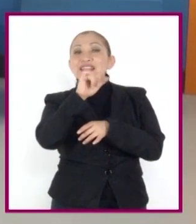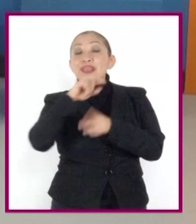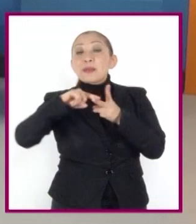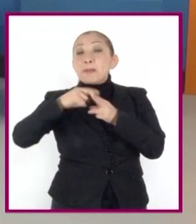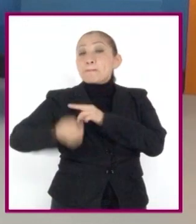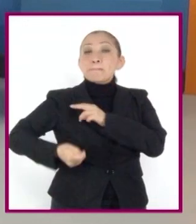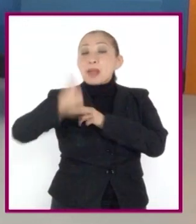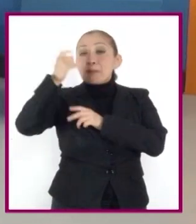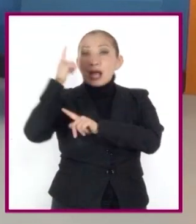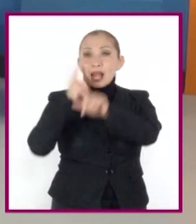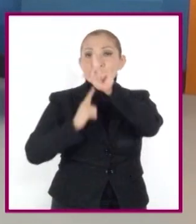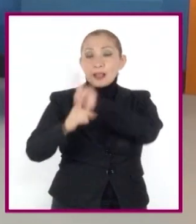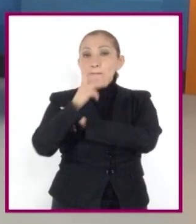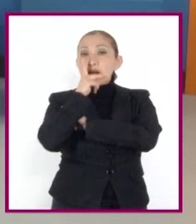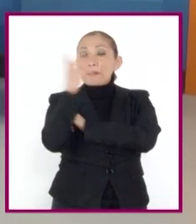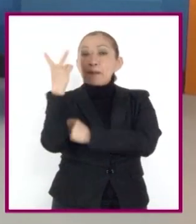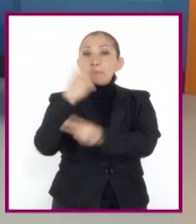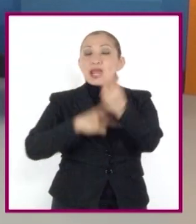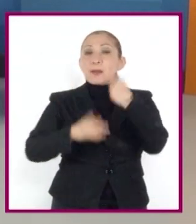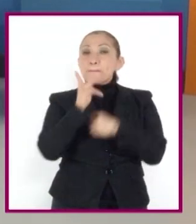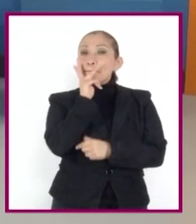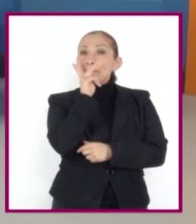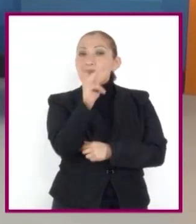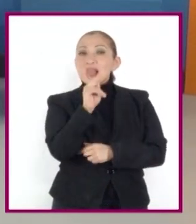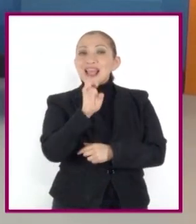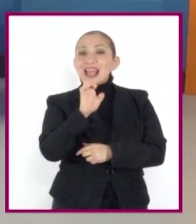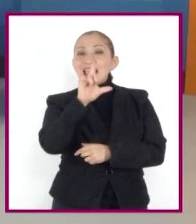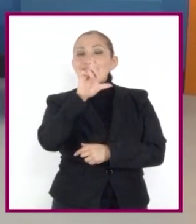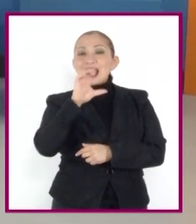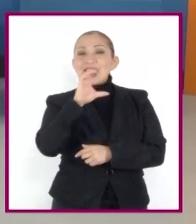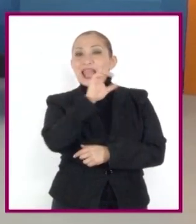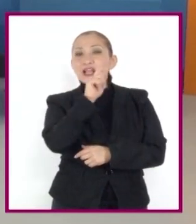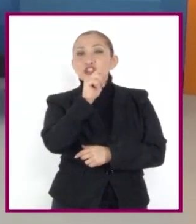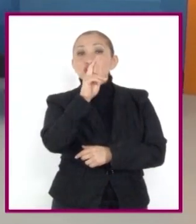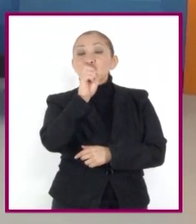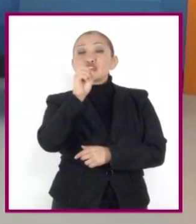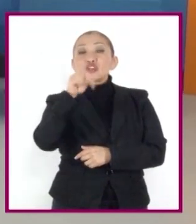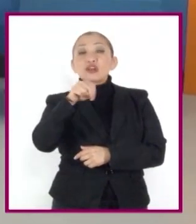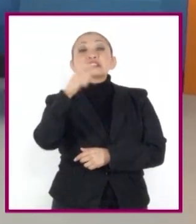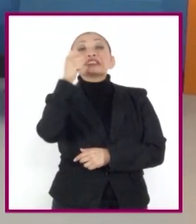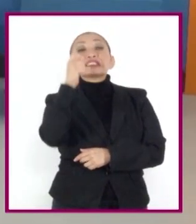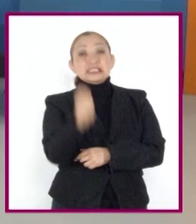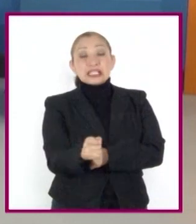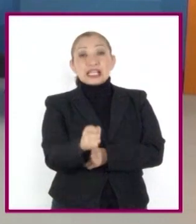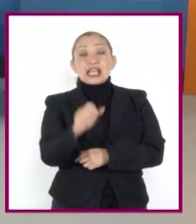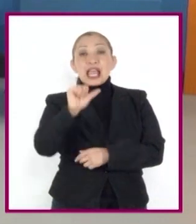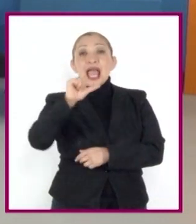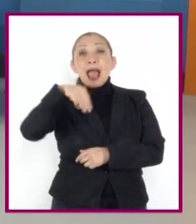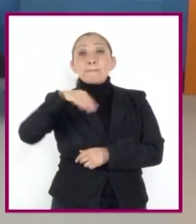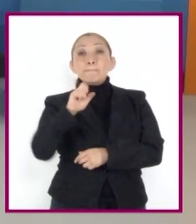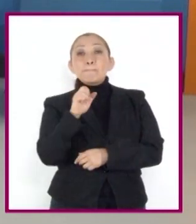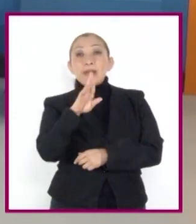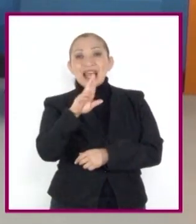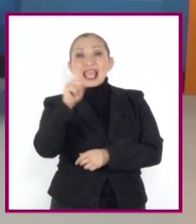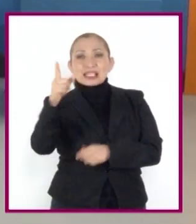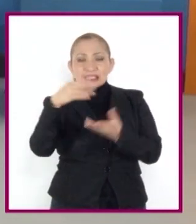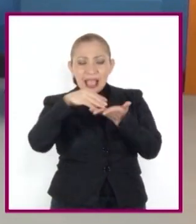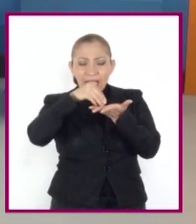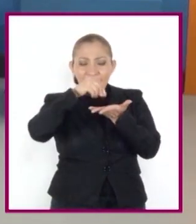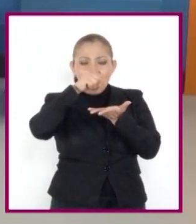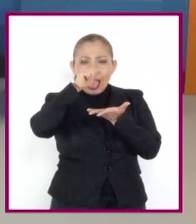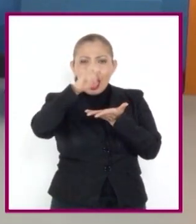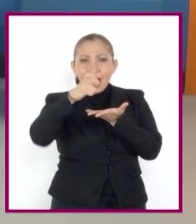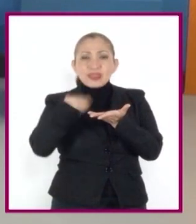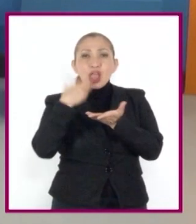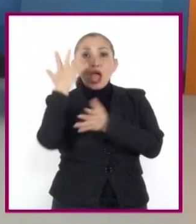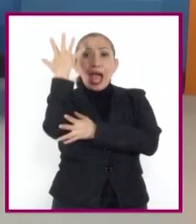Grecia. La palabra proviene del vocablo electrón. Este significa ámbar, que es la resina fosilizada